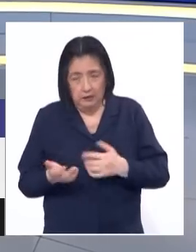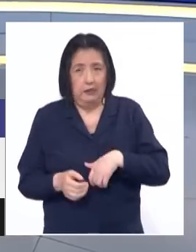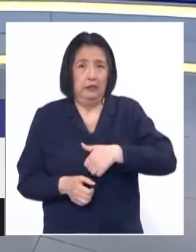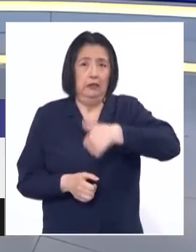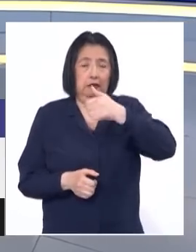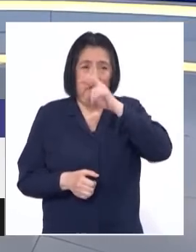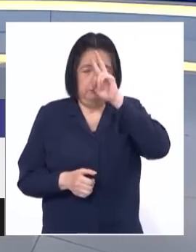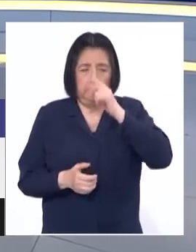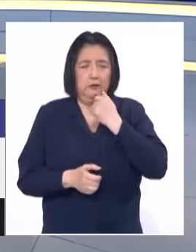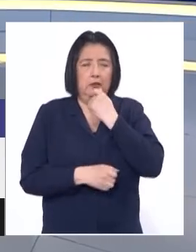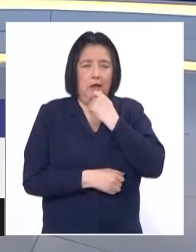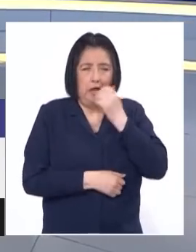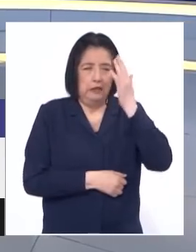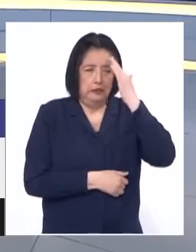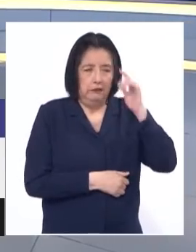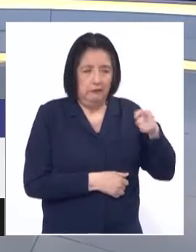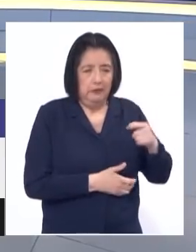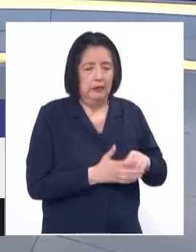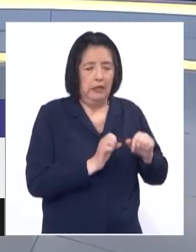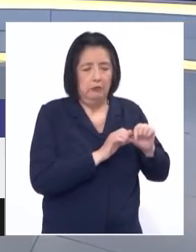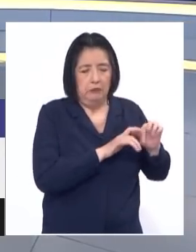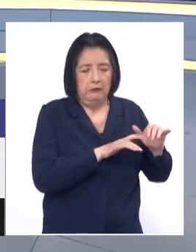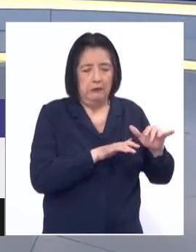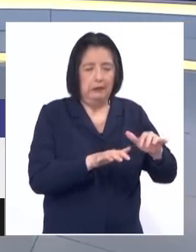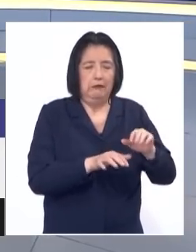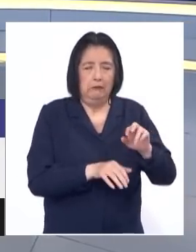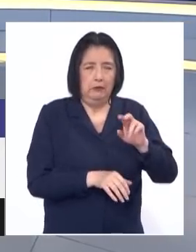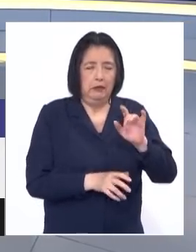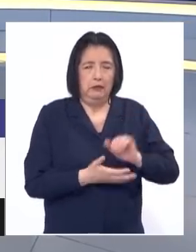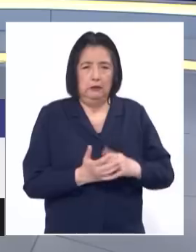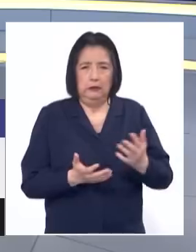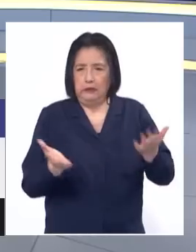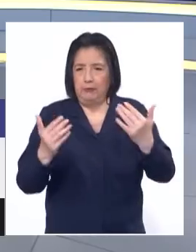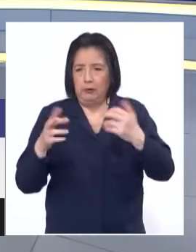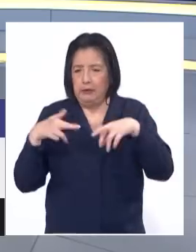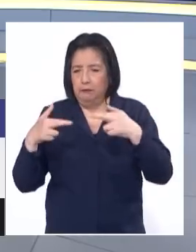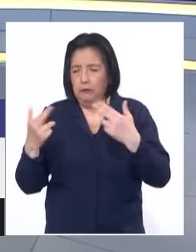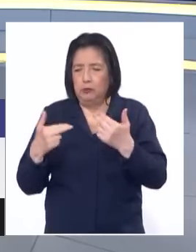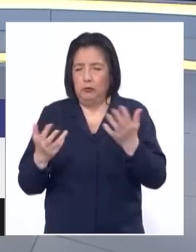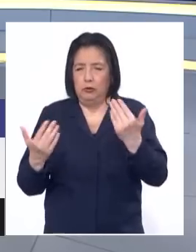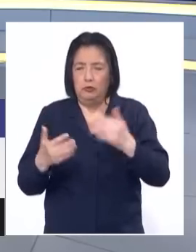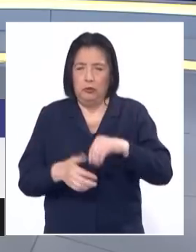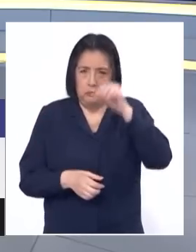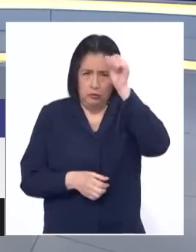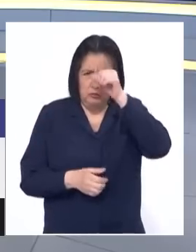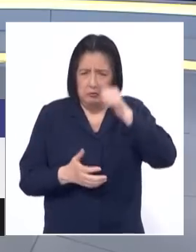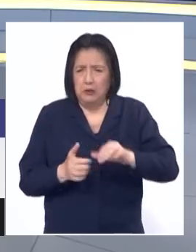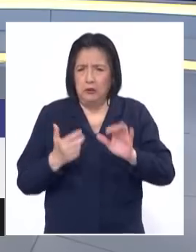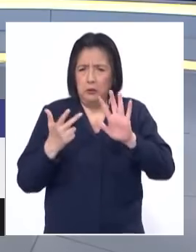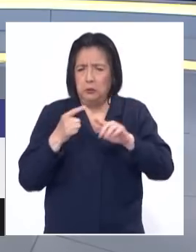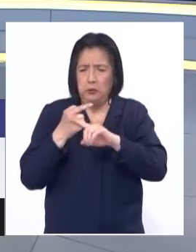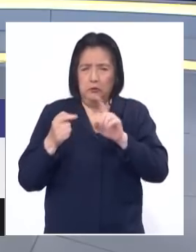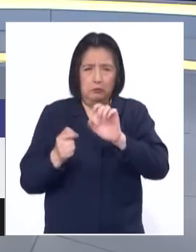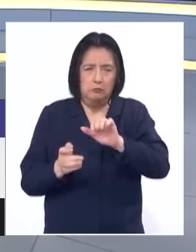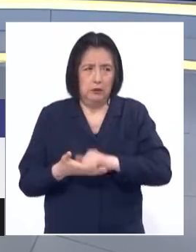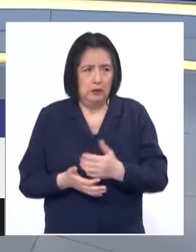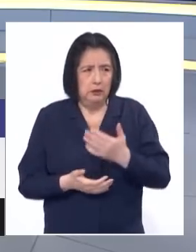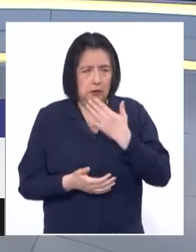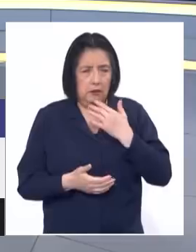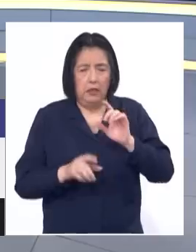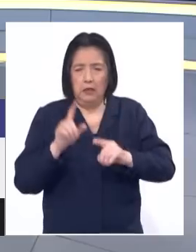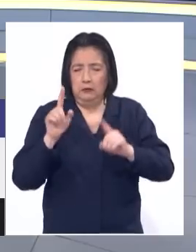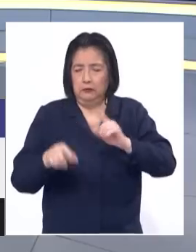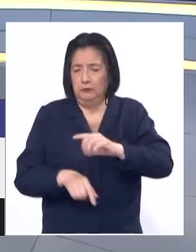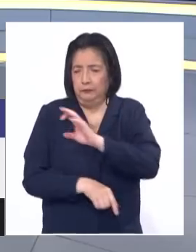ese operativo, Valquiria 5, y citó de emergencia domingo, 8:30 de la tarde, a